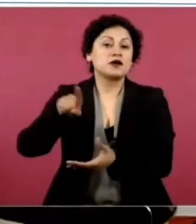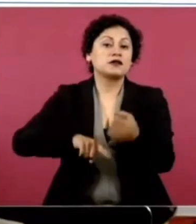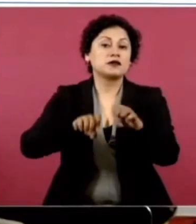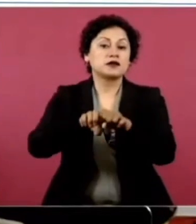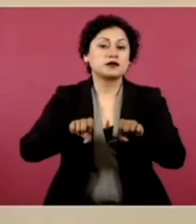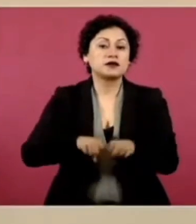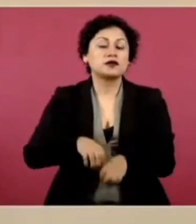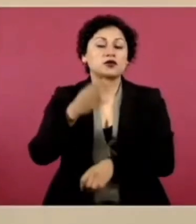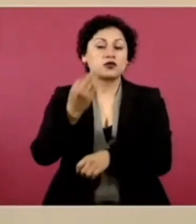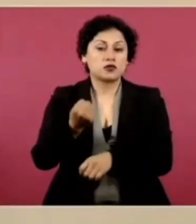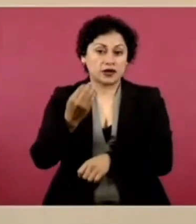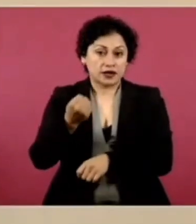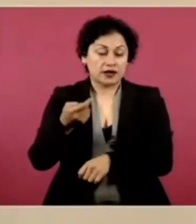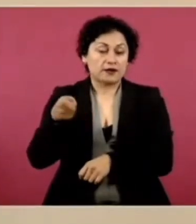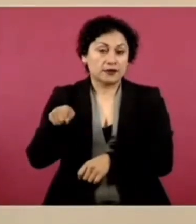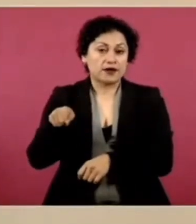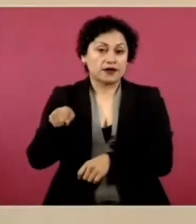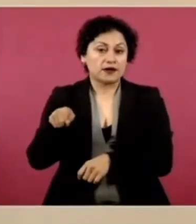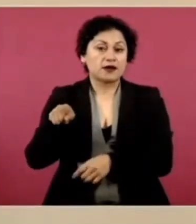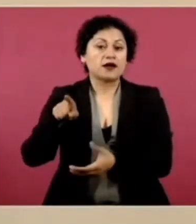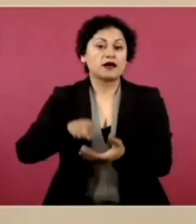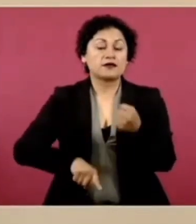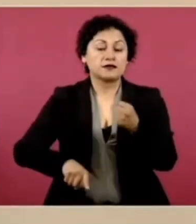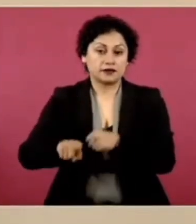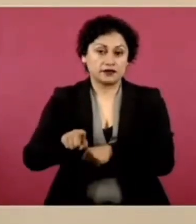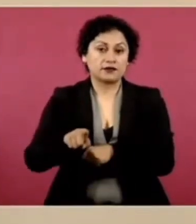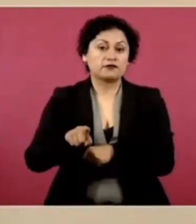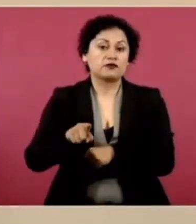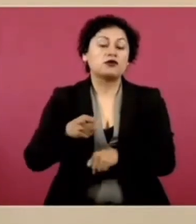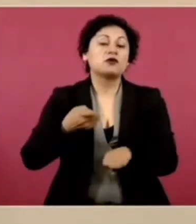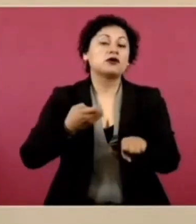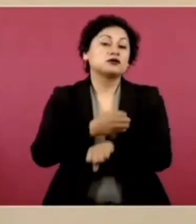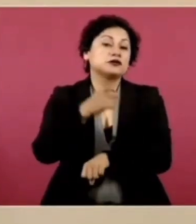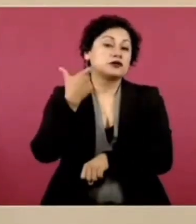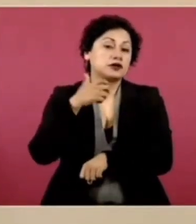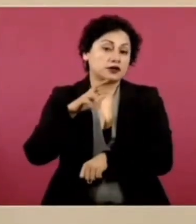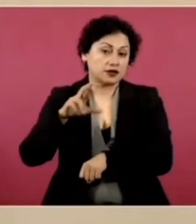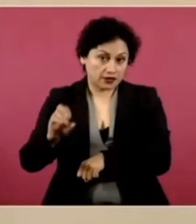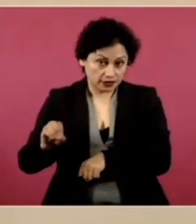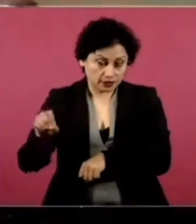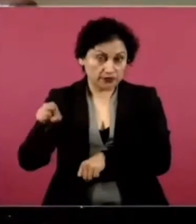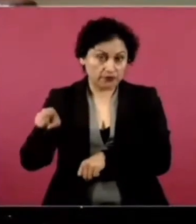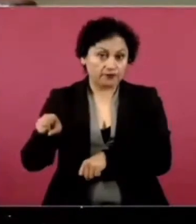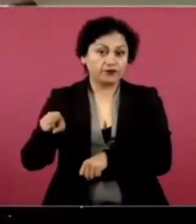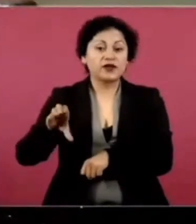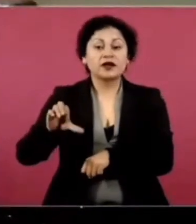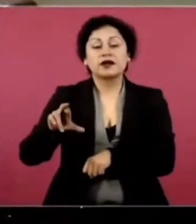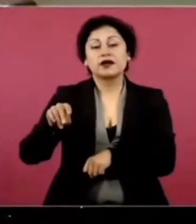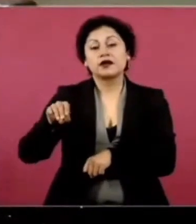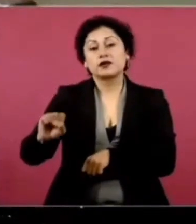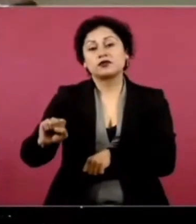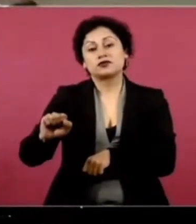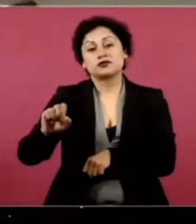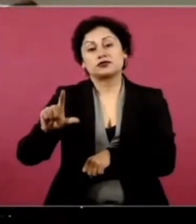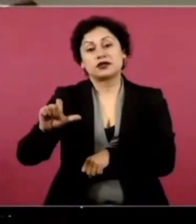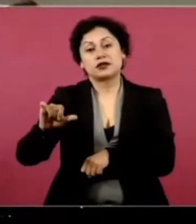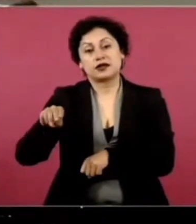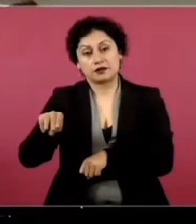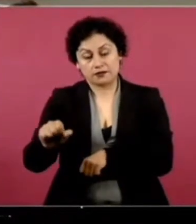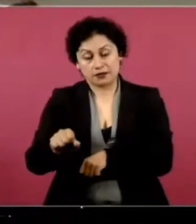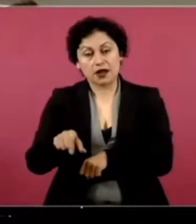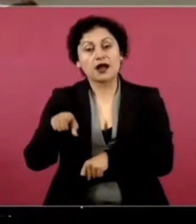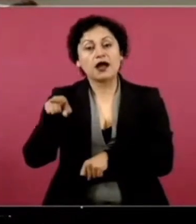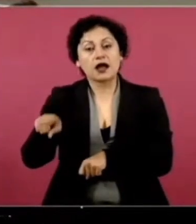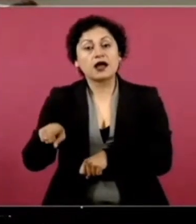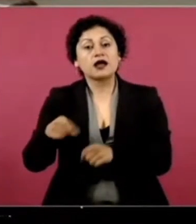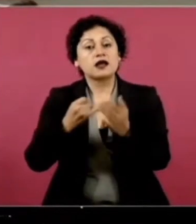en materia penal oral del Poder Judicial del Estado de Quintana Roo, Carlos Alejandro Lima Carvajal, revocó